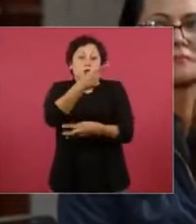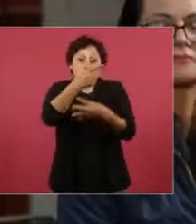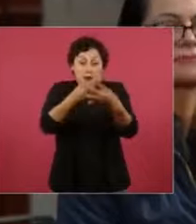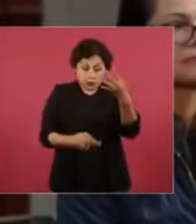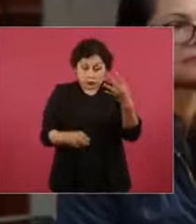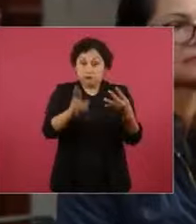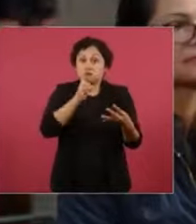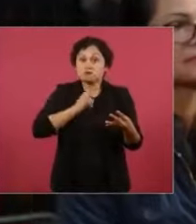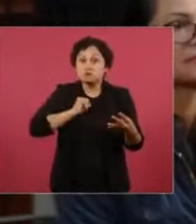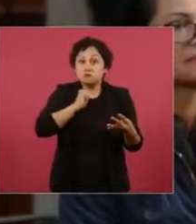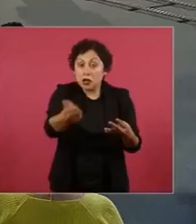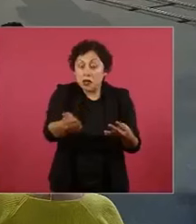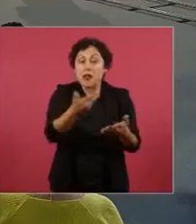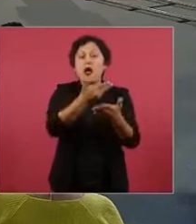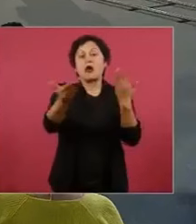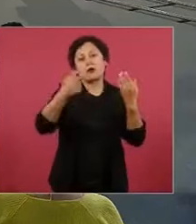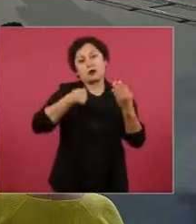otra pregunta.